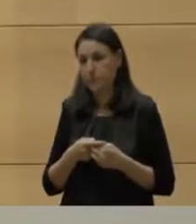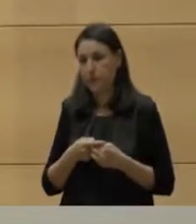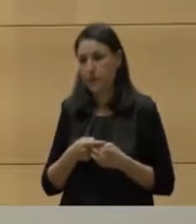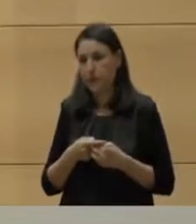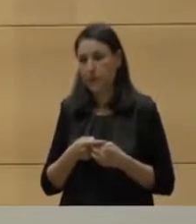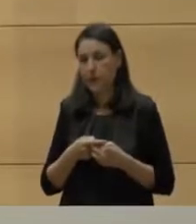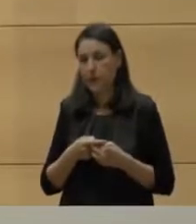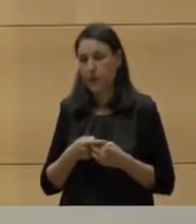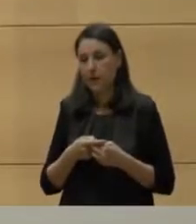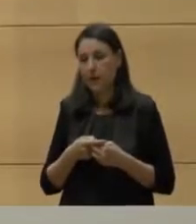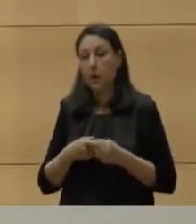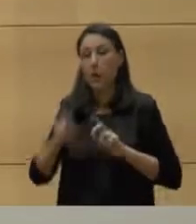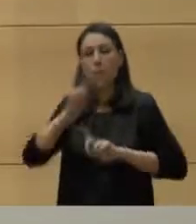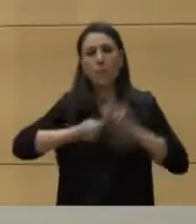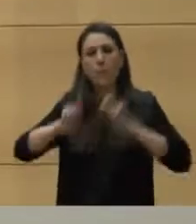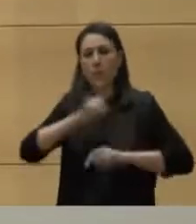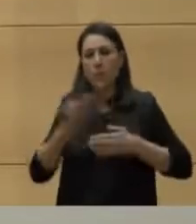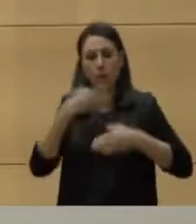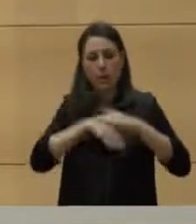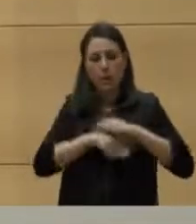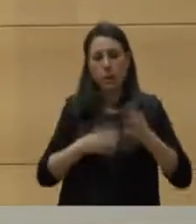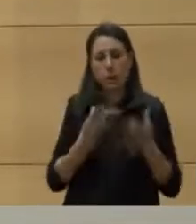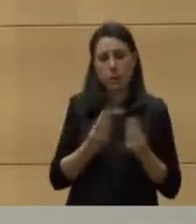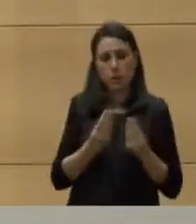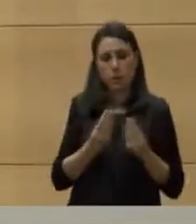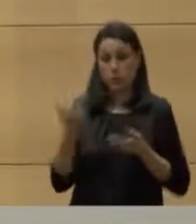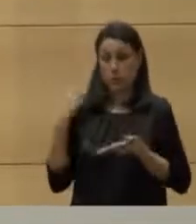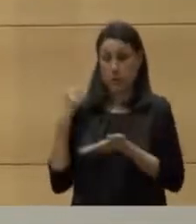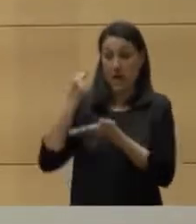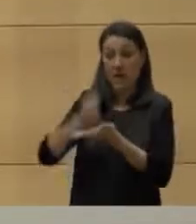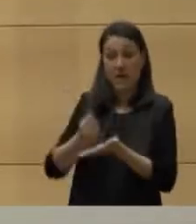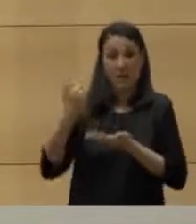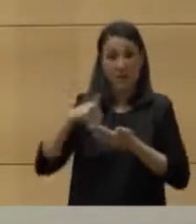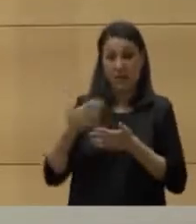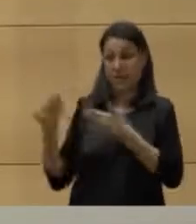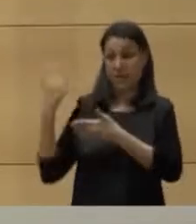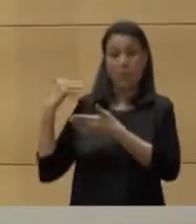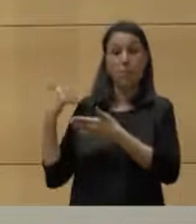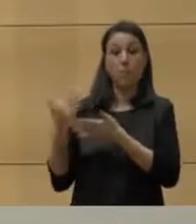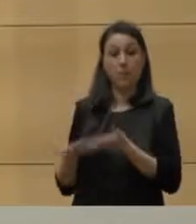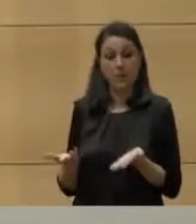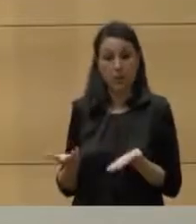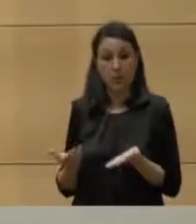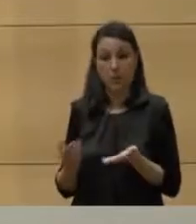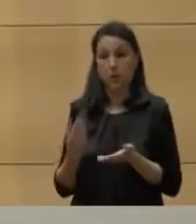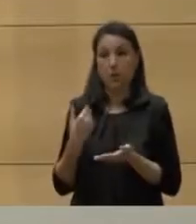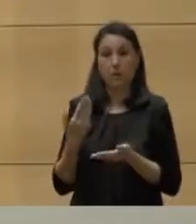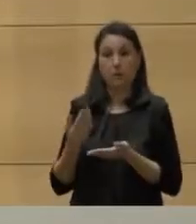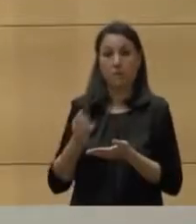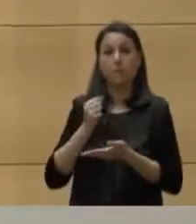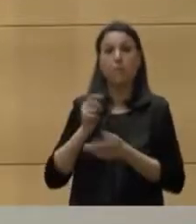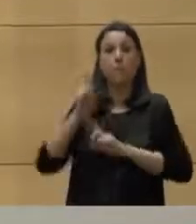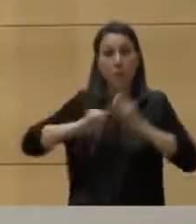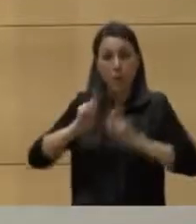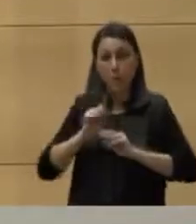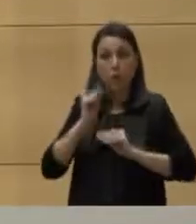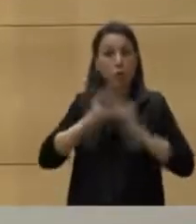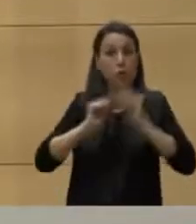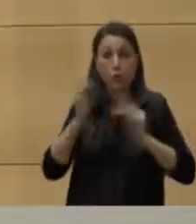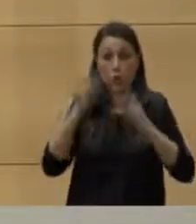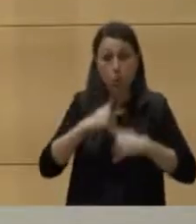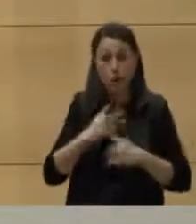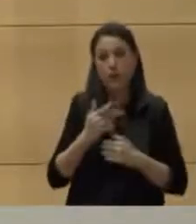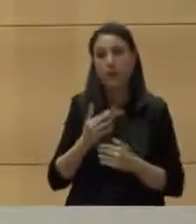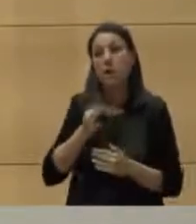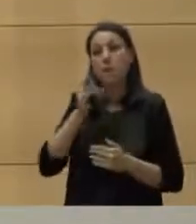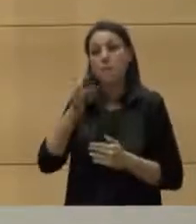de problemas. A los ya heredados de un pasado y nunca resueltos, se le suman de la situación de la sociedad